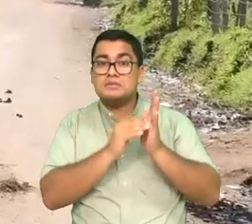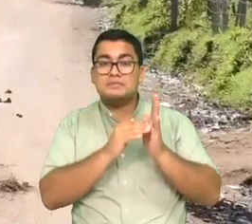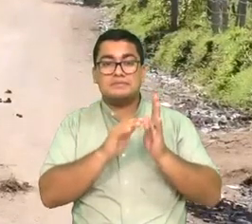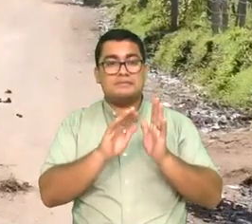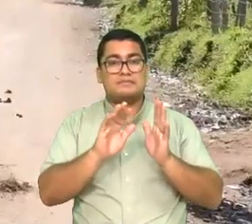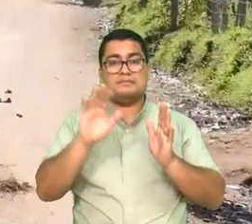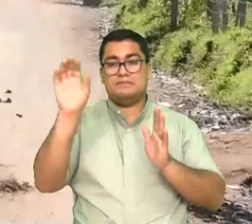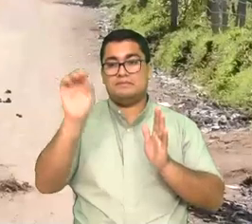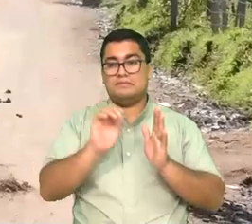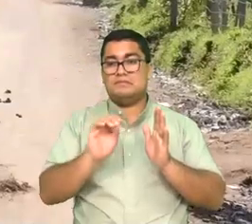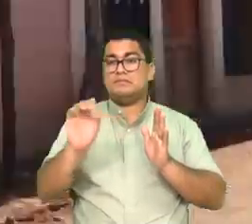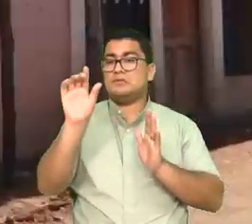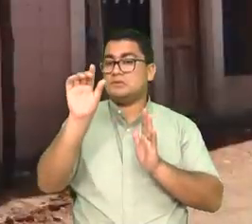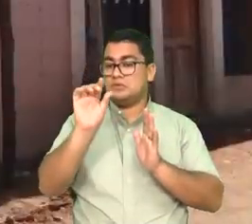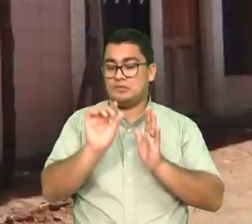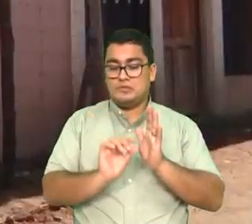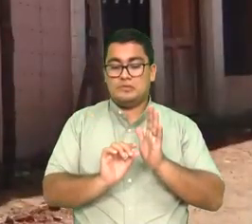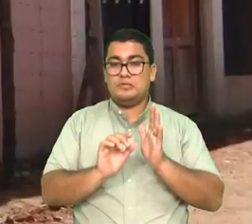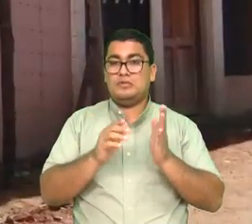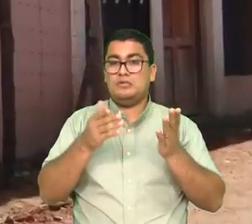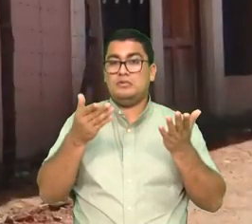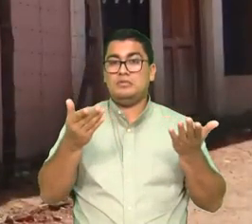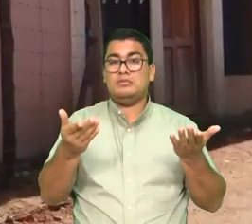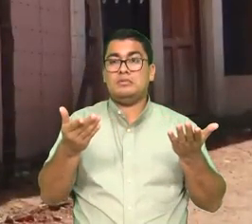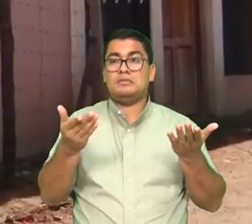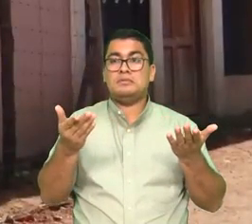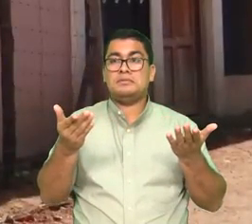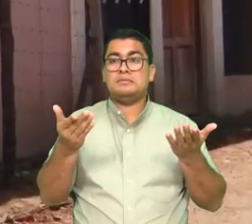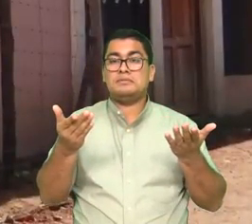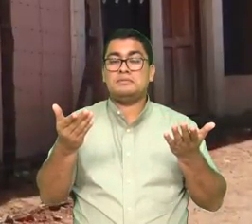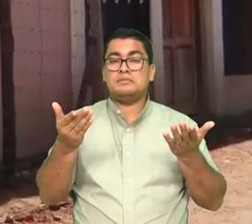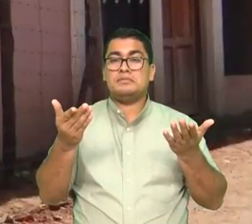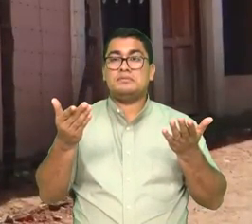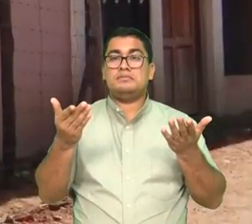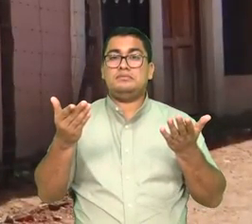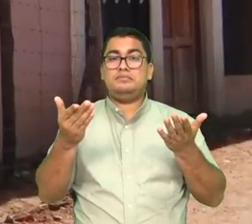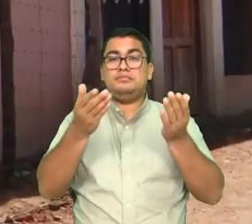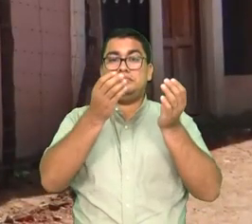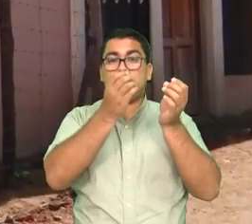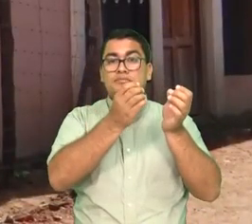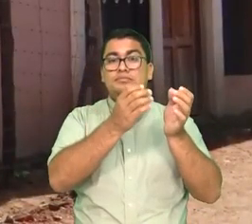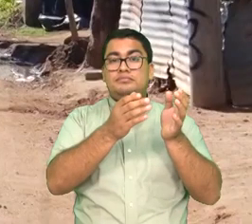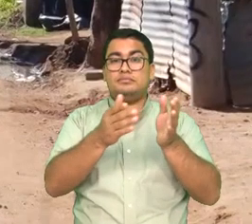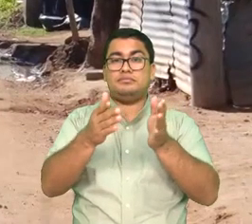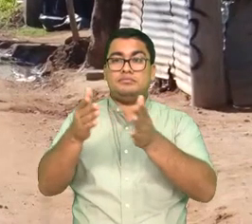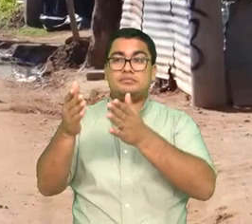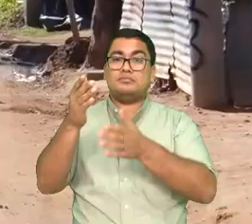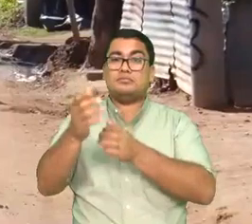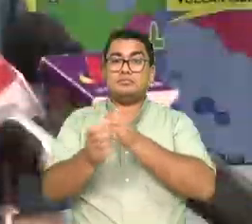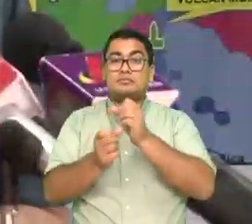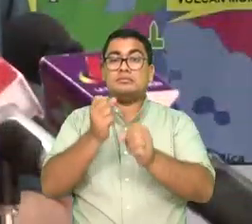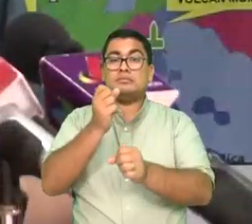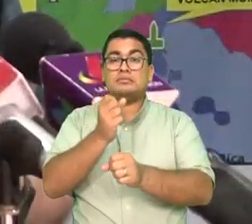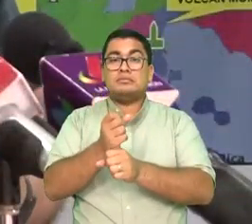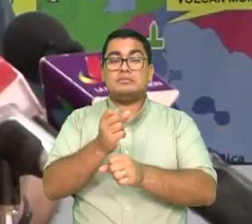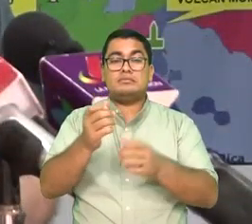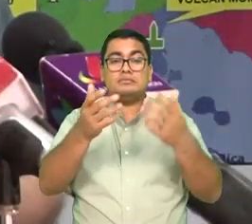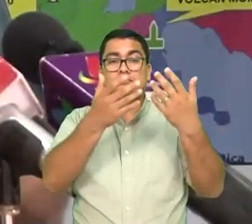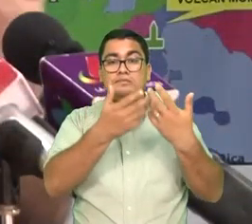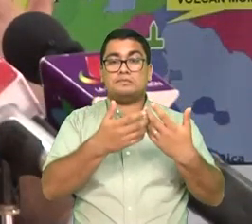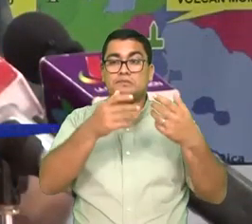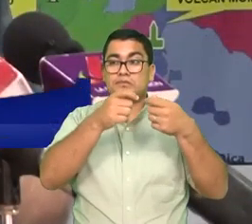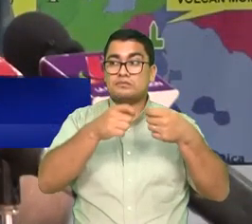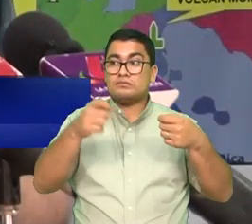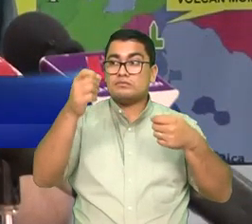hay un porcentaje bien bajo. Entonces, el haber venido de manera organizada a través de estos años, sustituyendo todas esas redes que